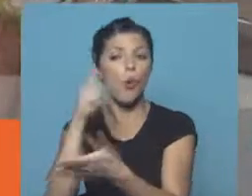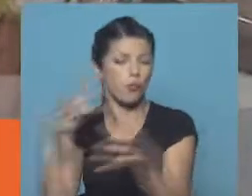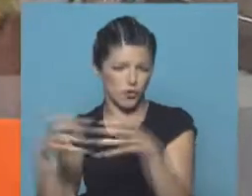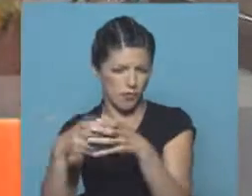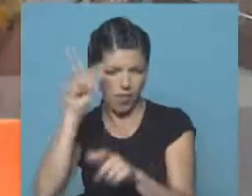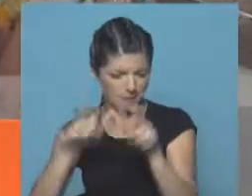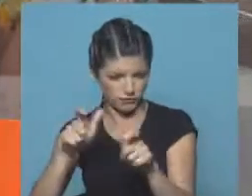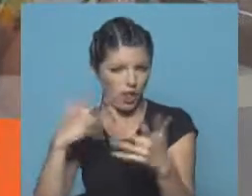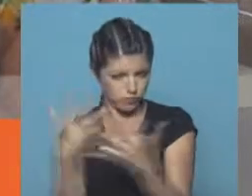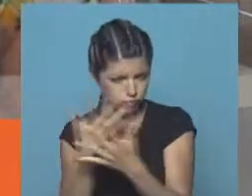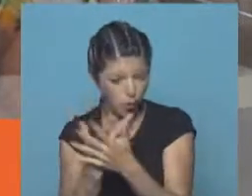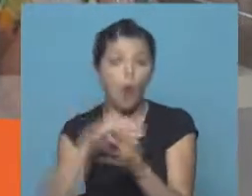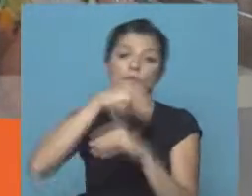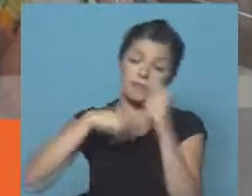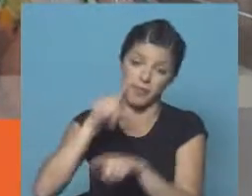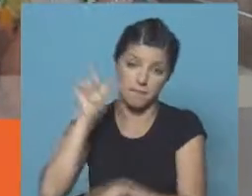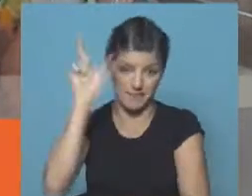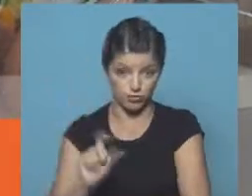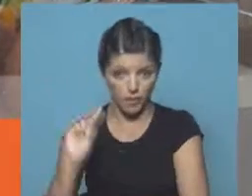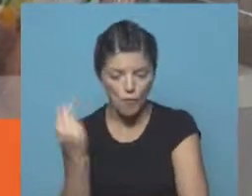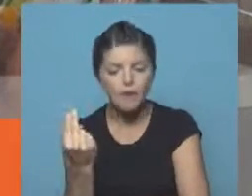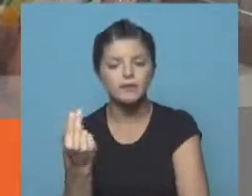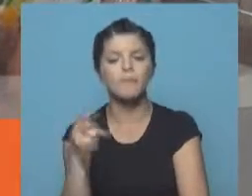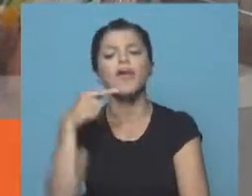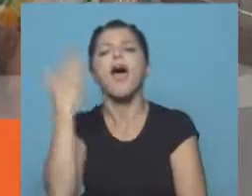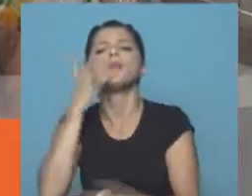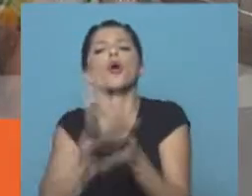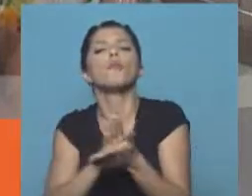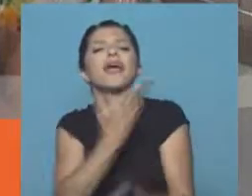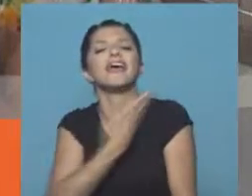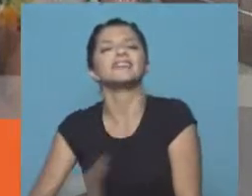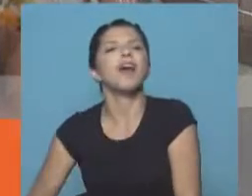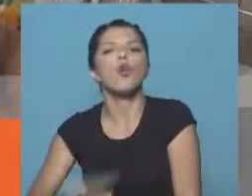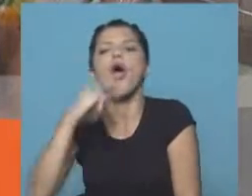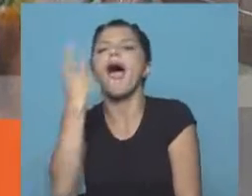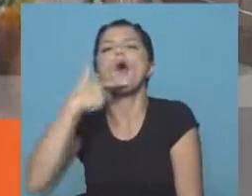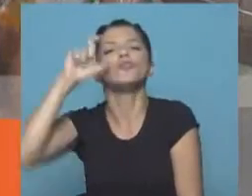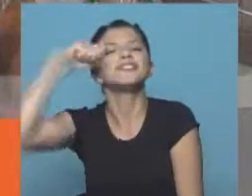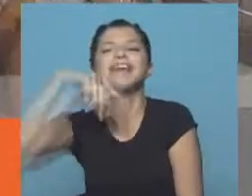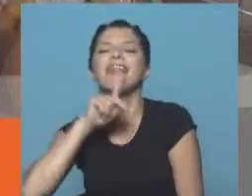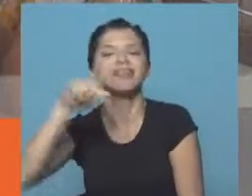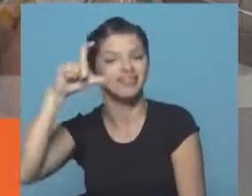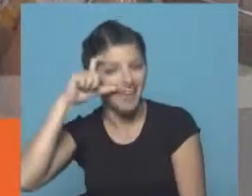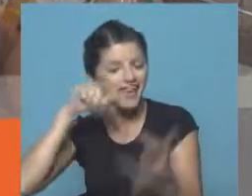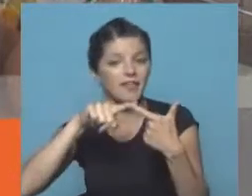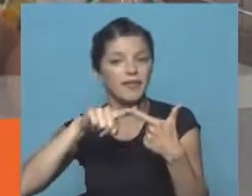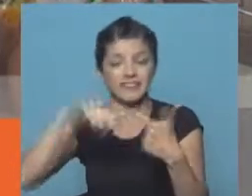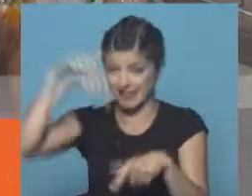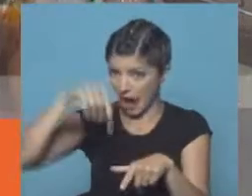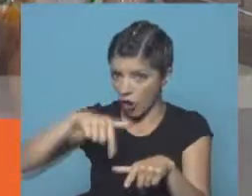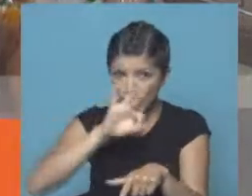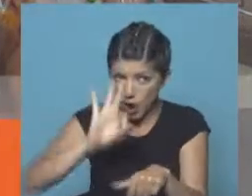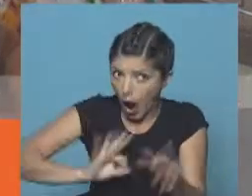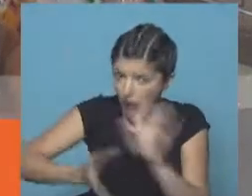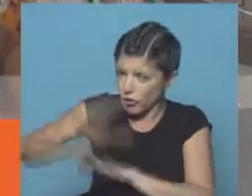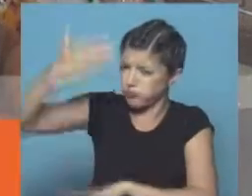víctimas convocantes o familiares de víctimas, hablan de un Estado ausente, que ha estado ausente, ellos lo destacaron, no en el último tiempo, sino durante muchos